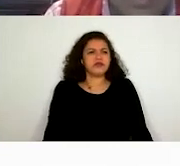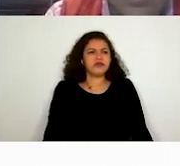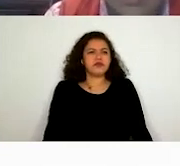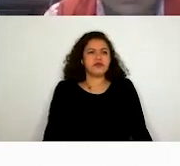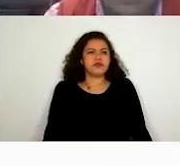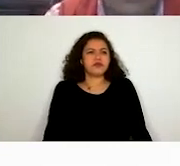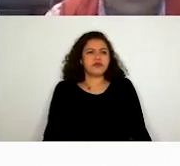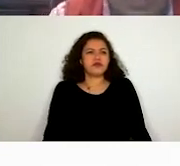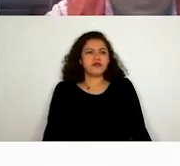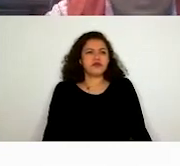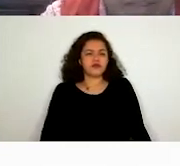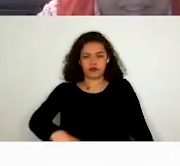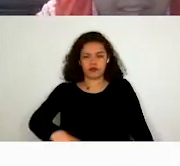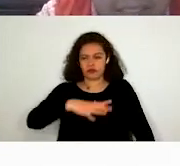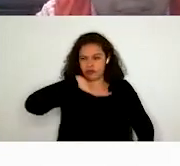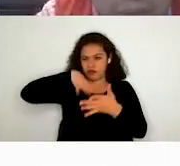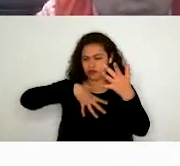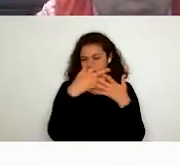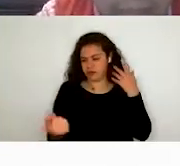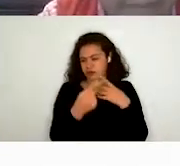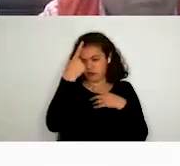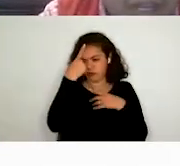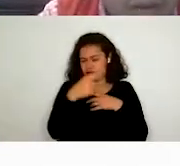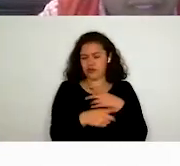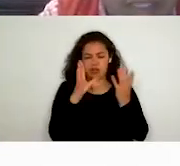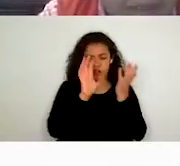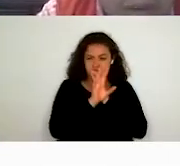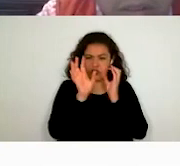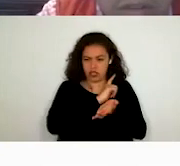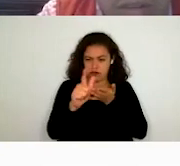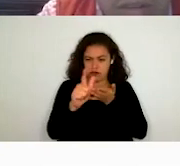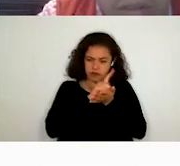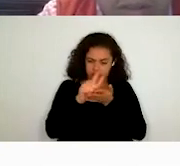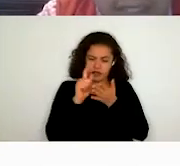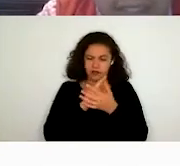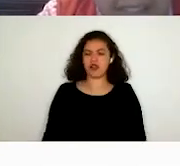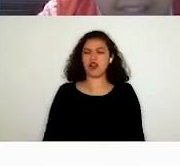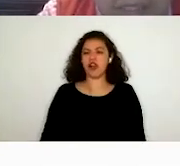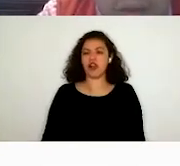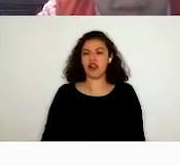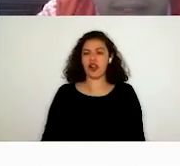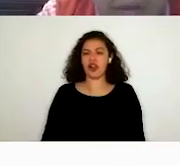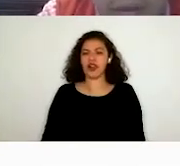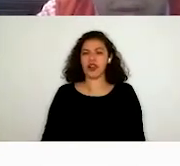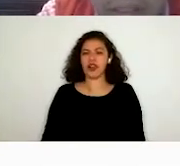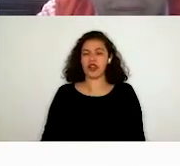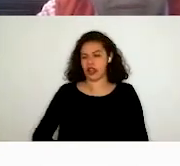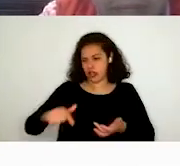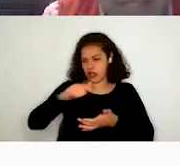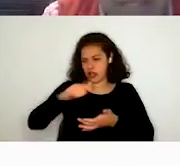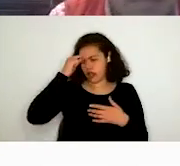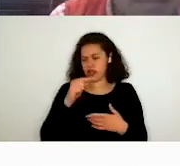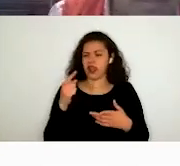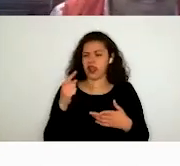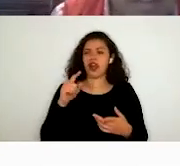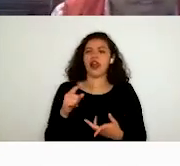Aquí está. La tabla 1 habla de los antisépticos. Que los antisépticos son sustancias que se usan localmente cuyo objetivo es